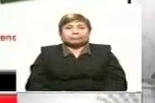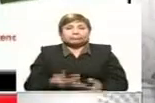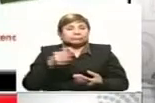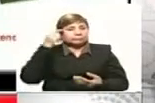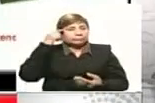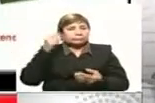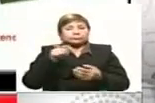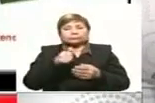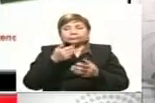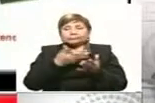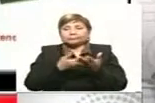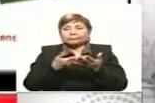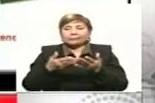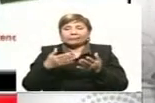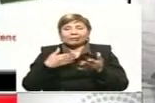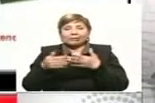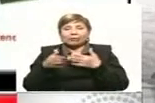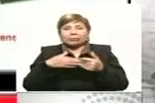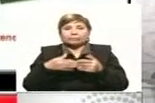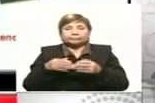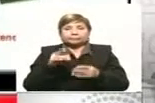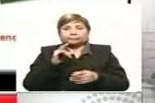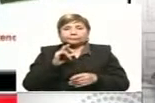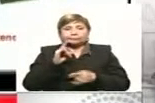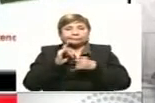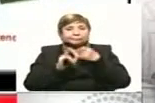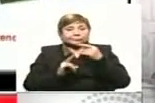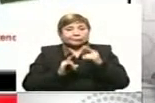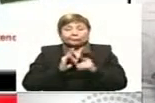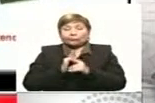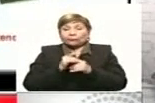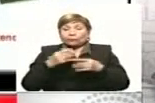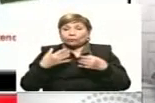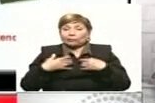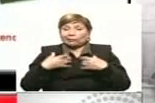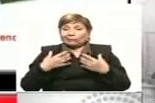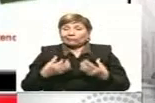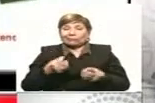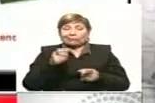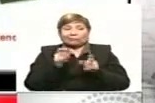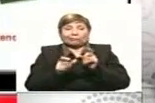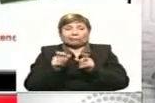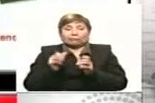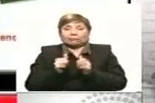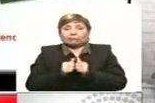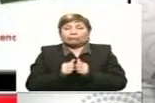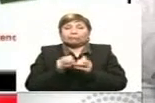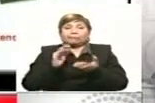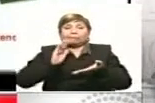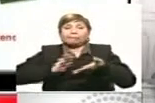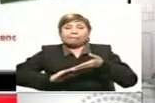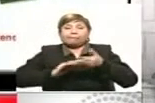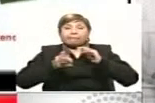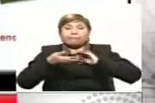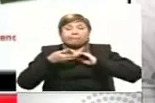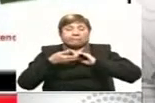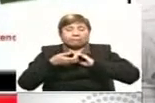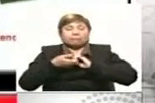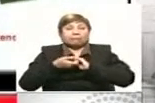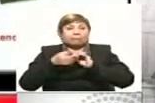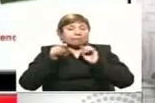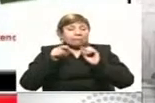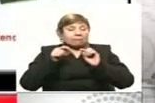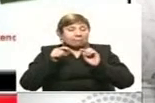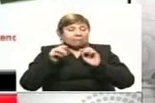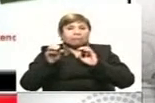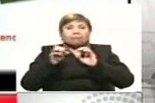sentido, cualquier acceso universal a la salud que esté centrada en la persona, en la familia y en la comunidad debe hacer énfasis